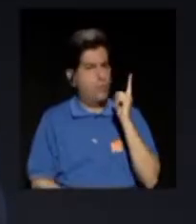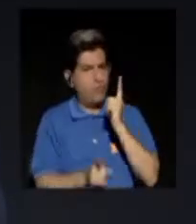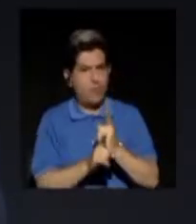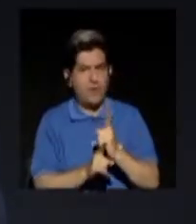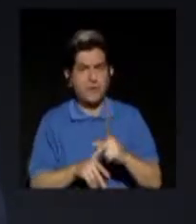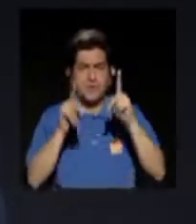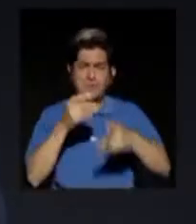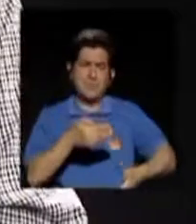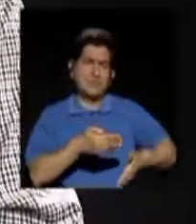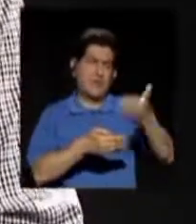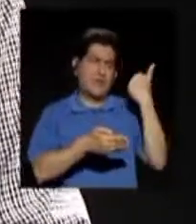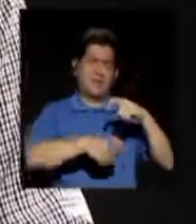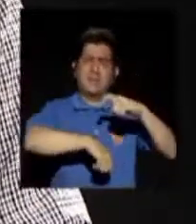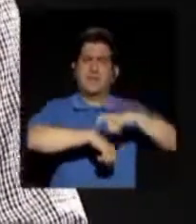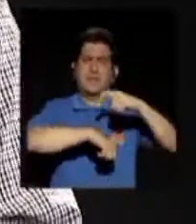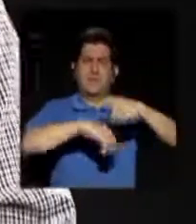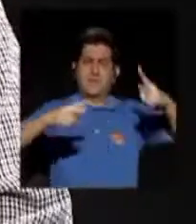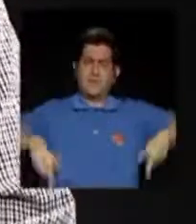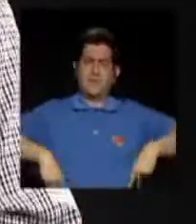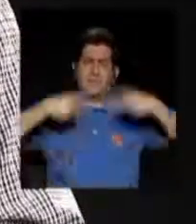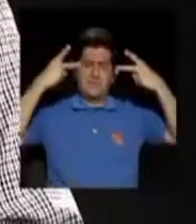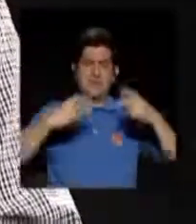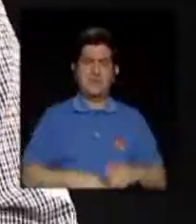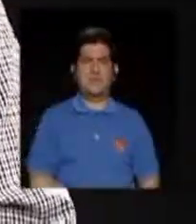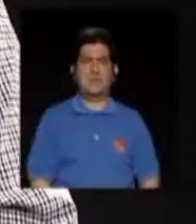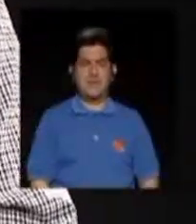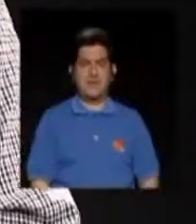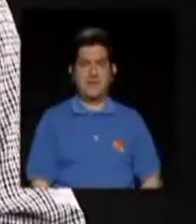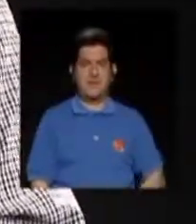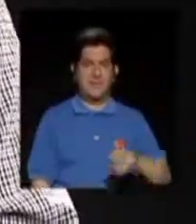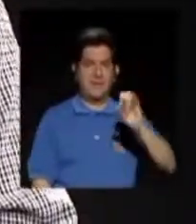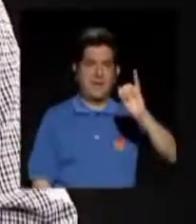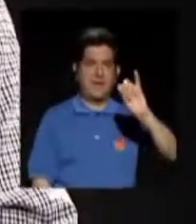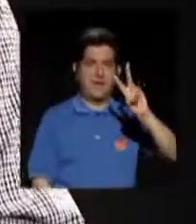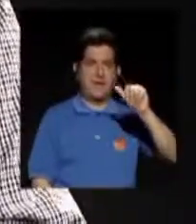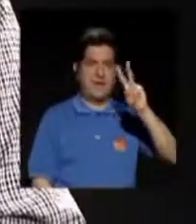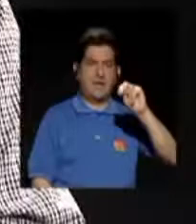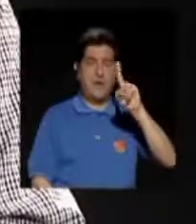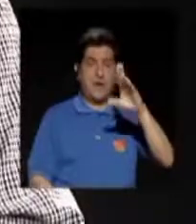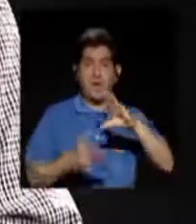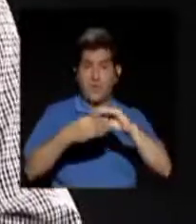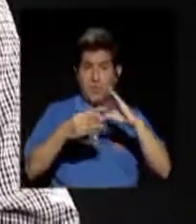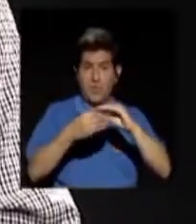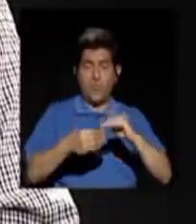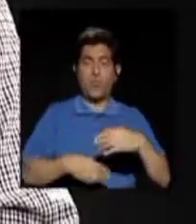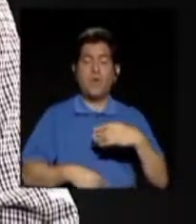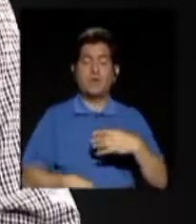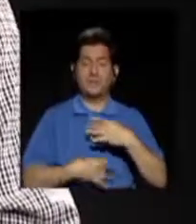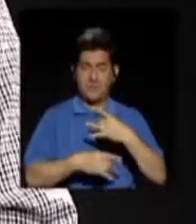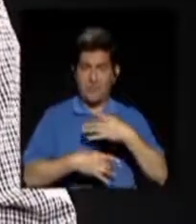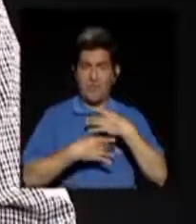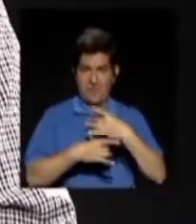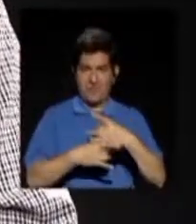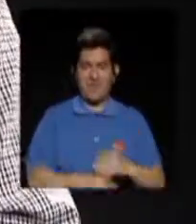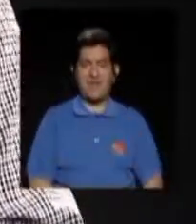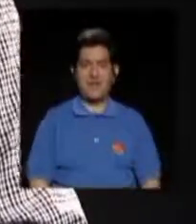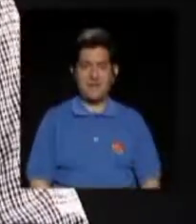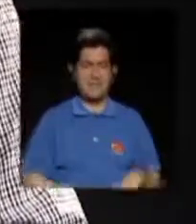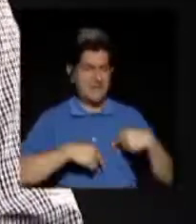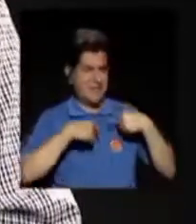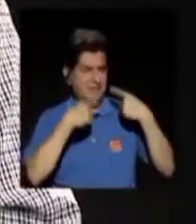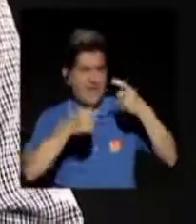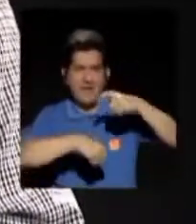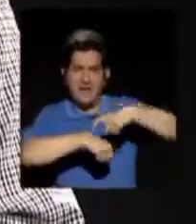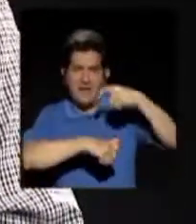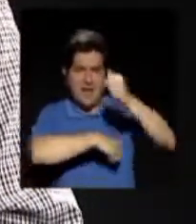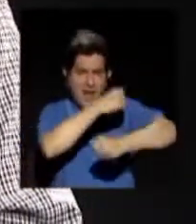que usted. Sí, bueno, y Iván tiene un cuento muy interesante de justamente viaje en el tiempo